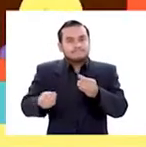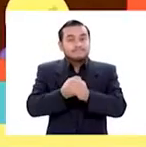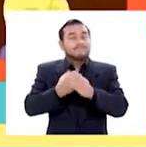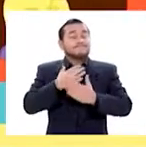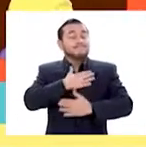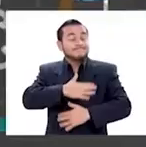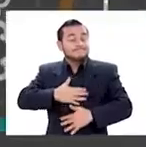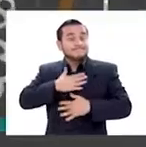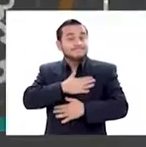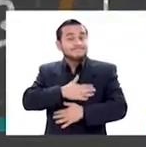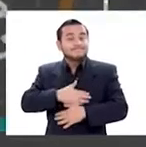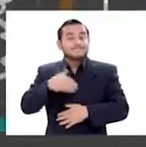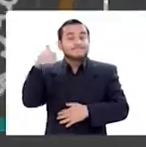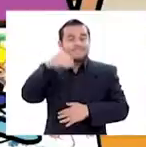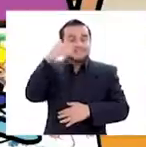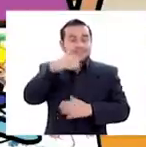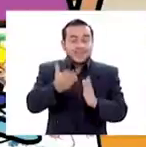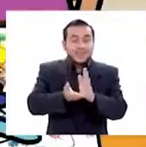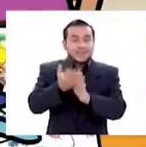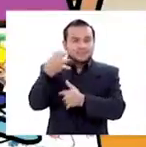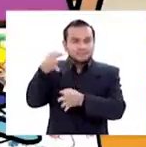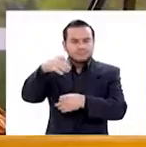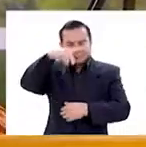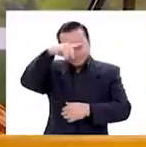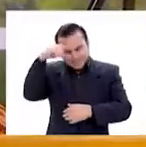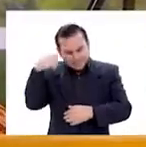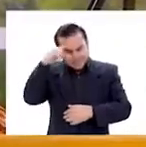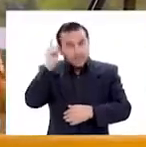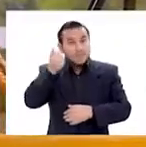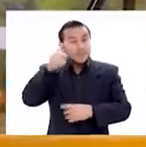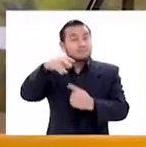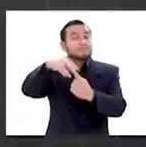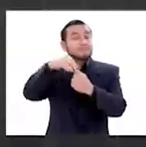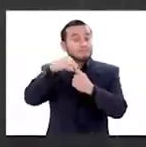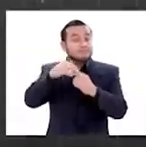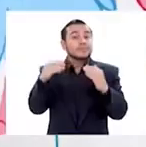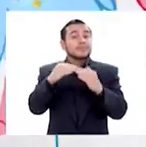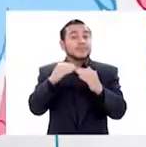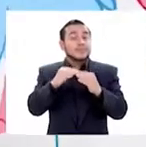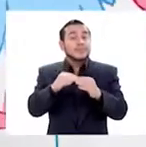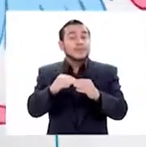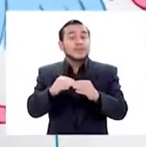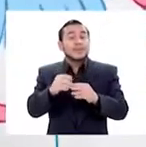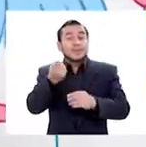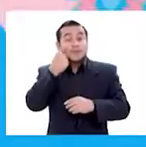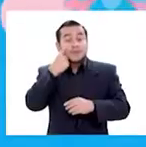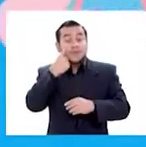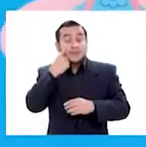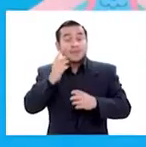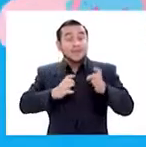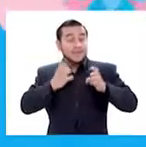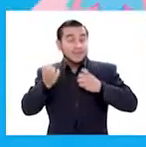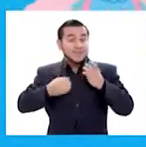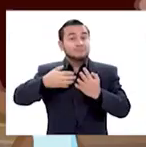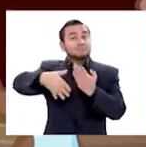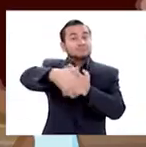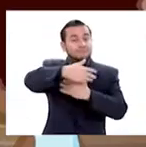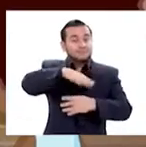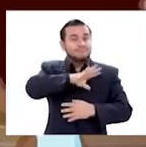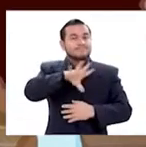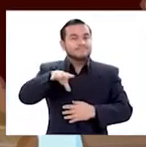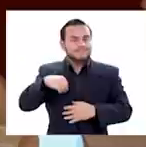incluye entretenimiento educativo, desarrollo de guías de trabajo con especialistas y espacios para el cuidado socioemocional de la